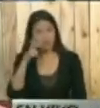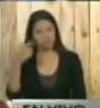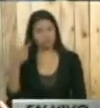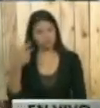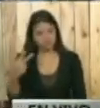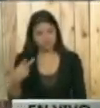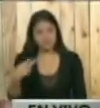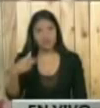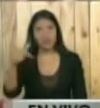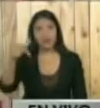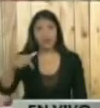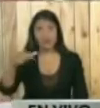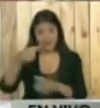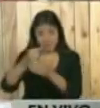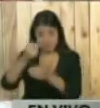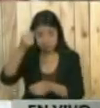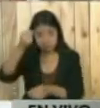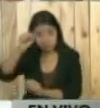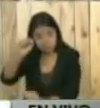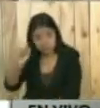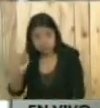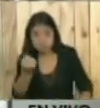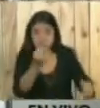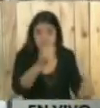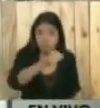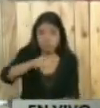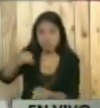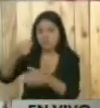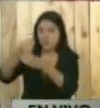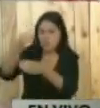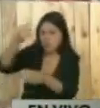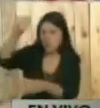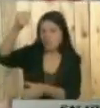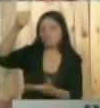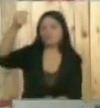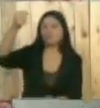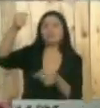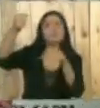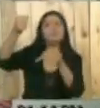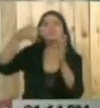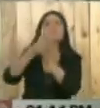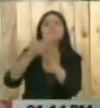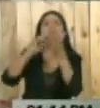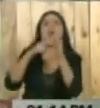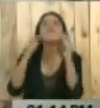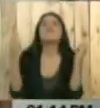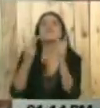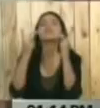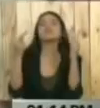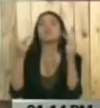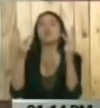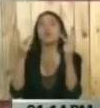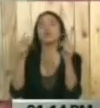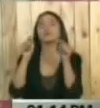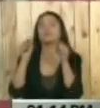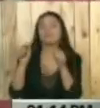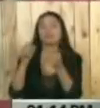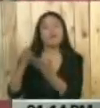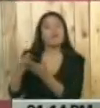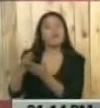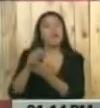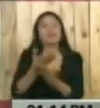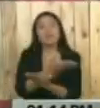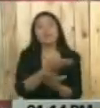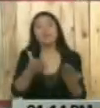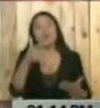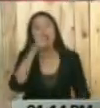Este canalete es símbolo de victoria, es símbolo de lealtad de nuestros